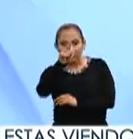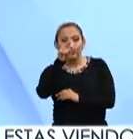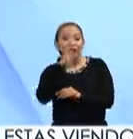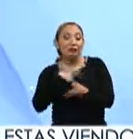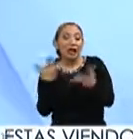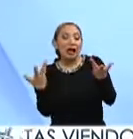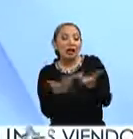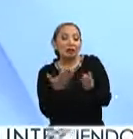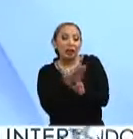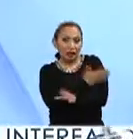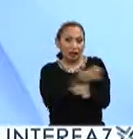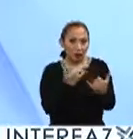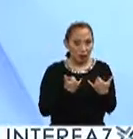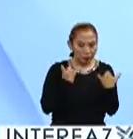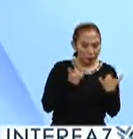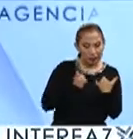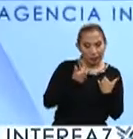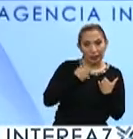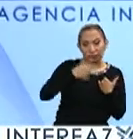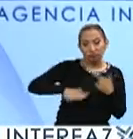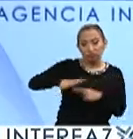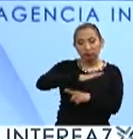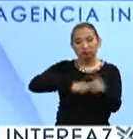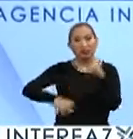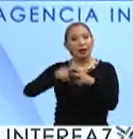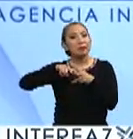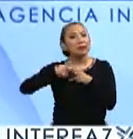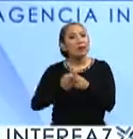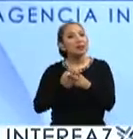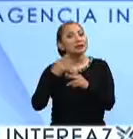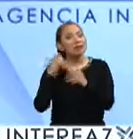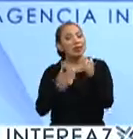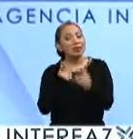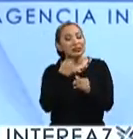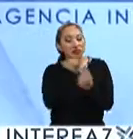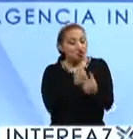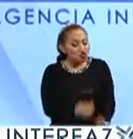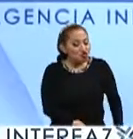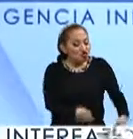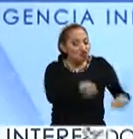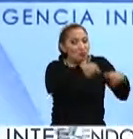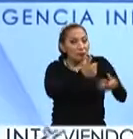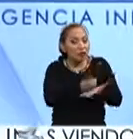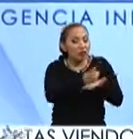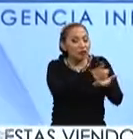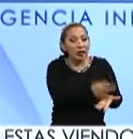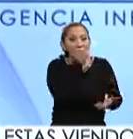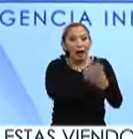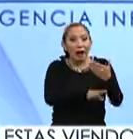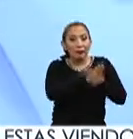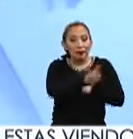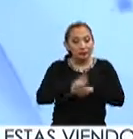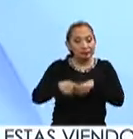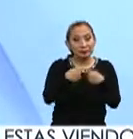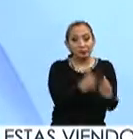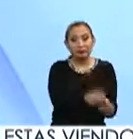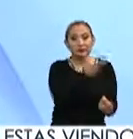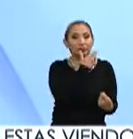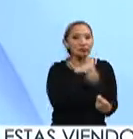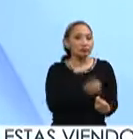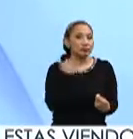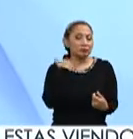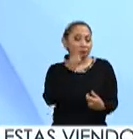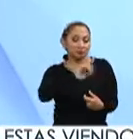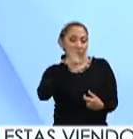se produce en la adolescencia, las condicionantes empiezan a trabajarse desde la infancia. Para evitar la asignación de los roles,